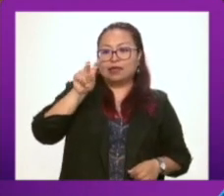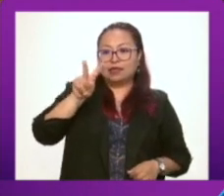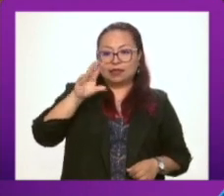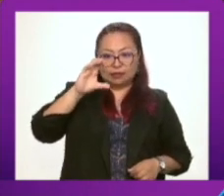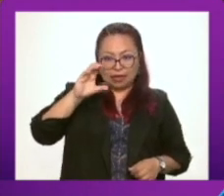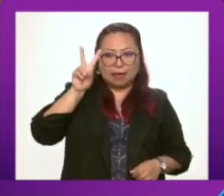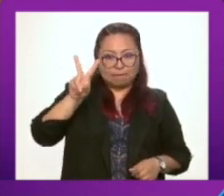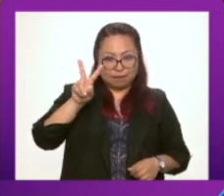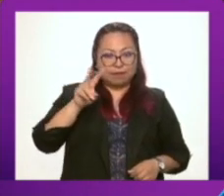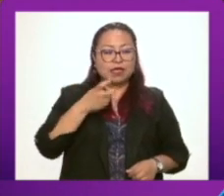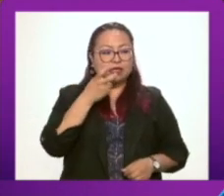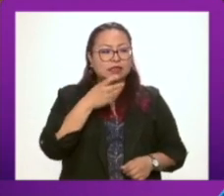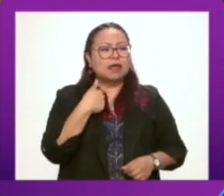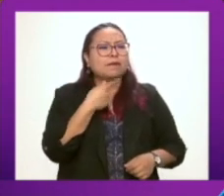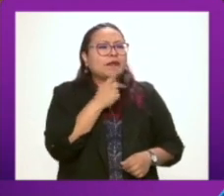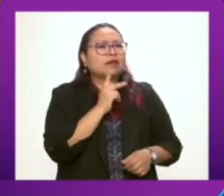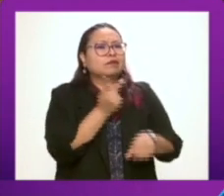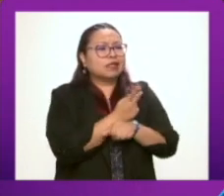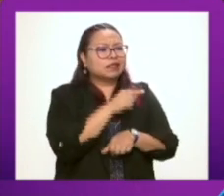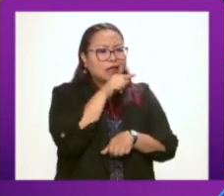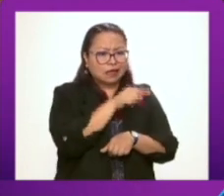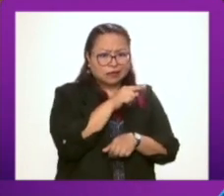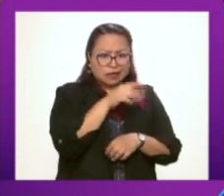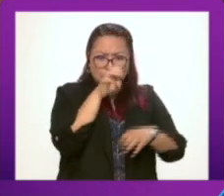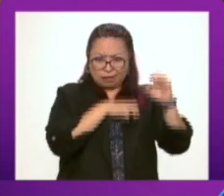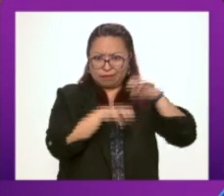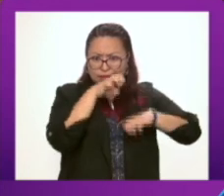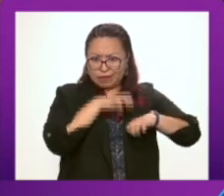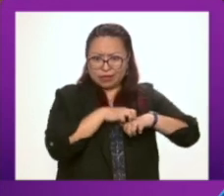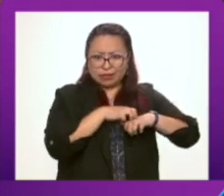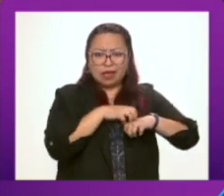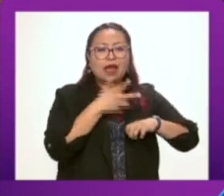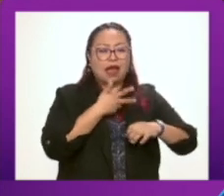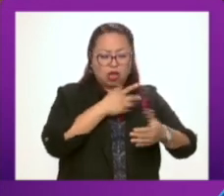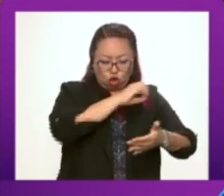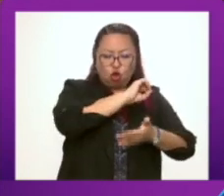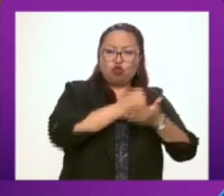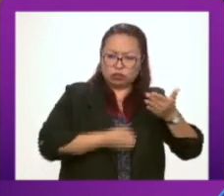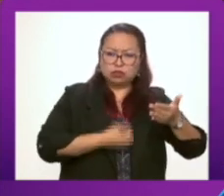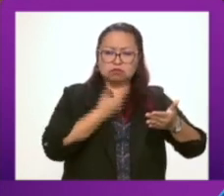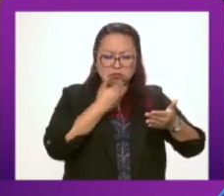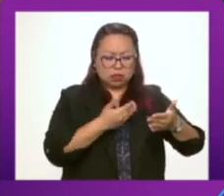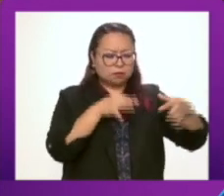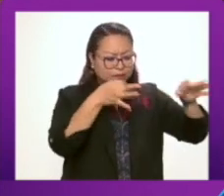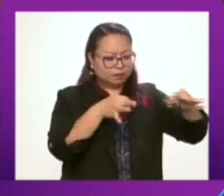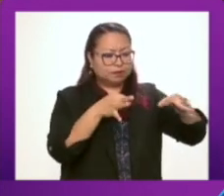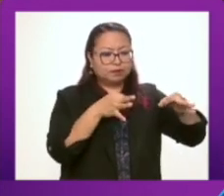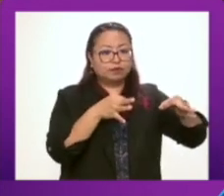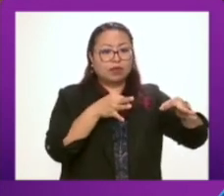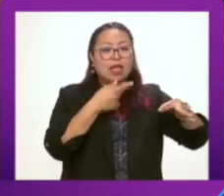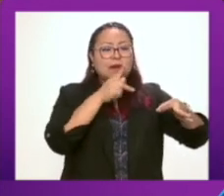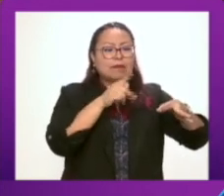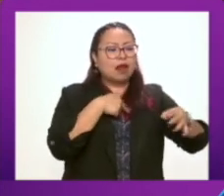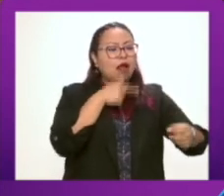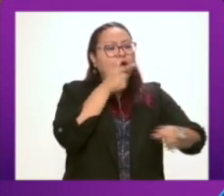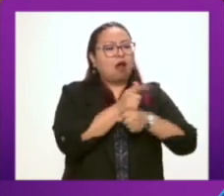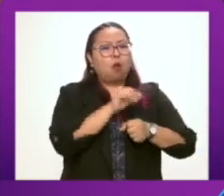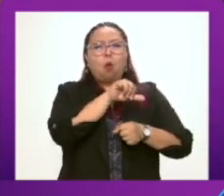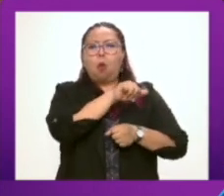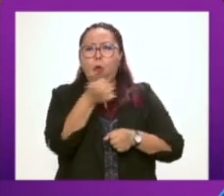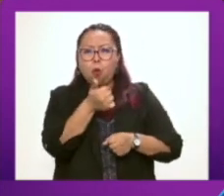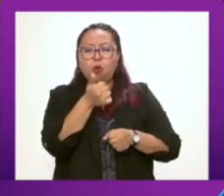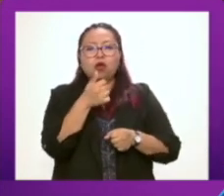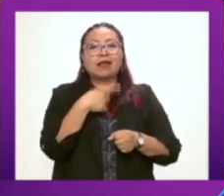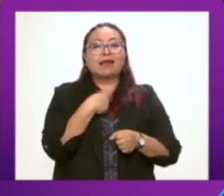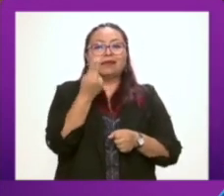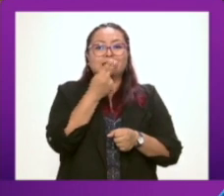exportadora de sal proporcionó un oficio e Indicó que localizó otro en el que se le solicitó el